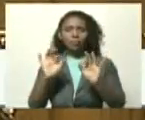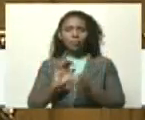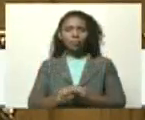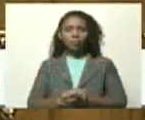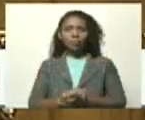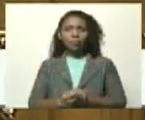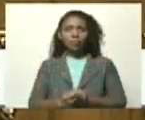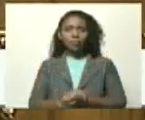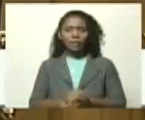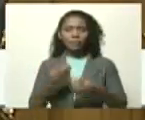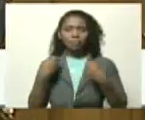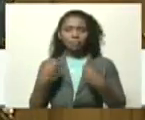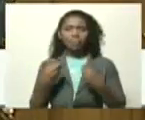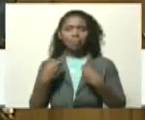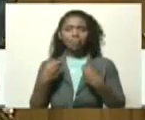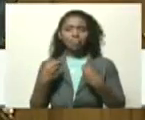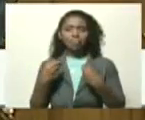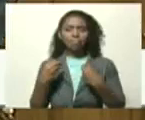para